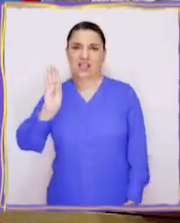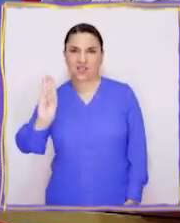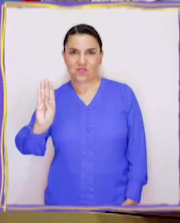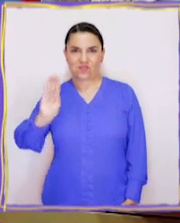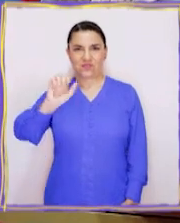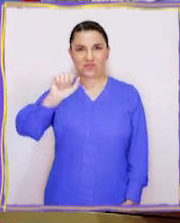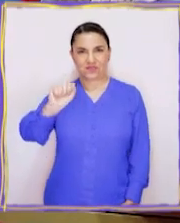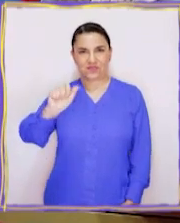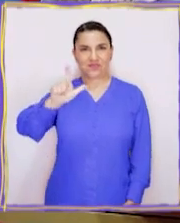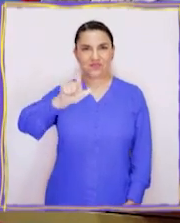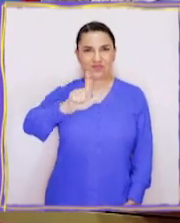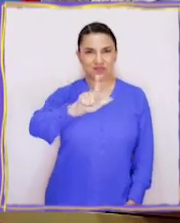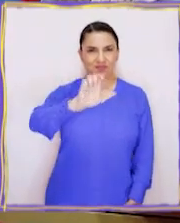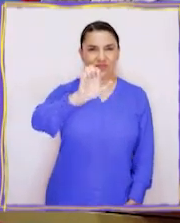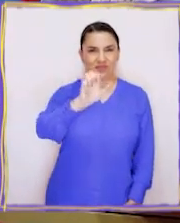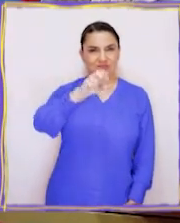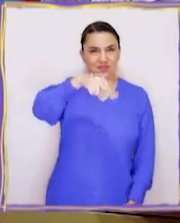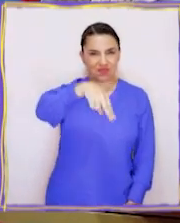B-A-Y-E-N-A.